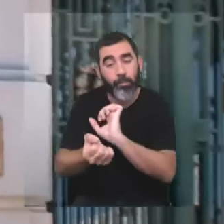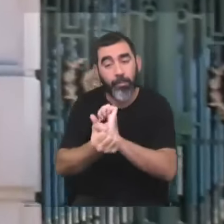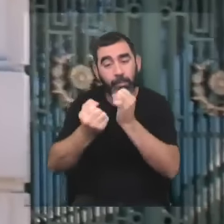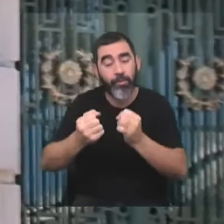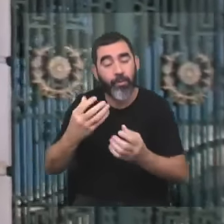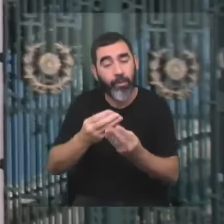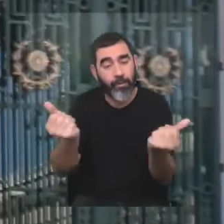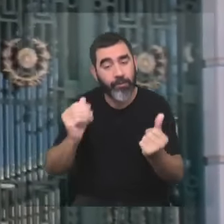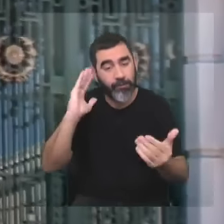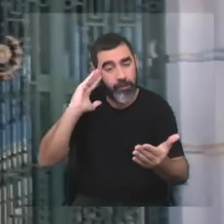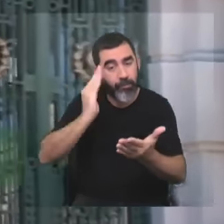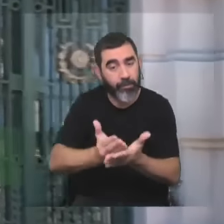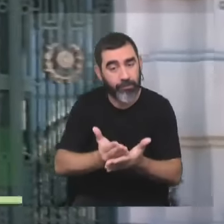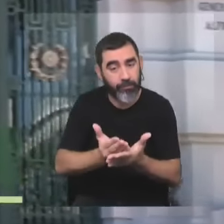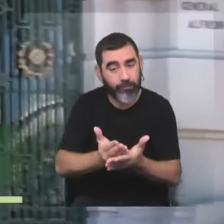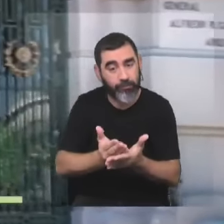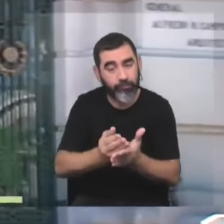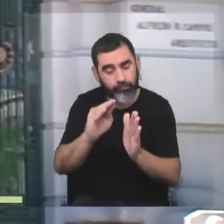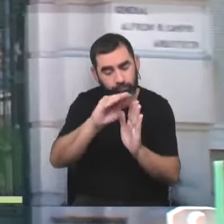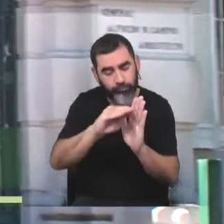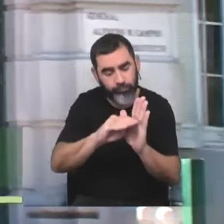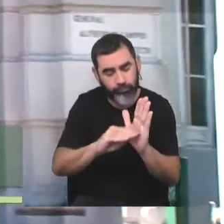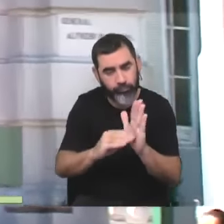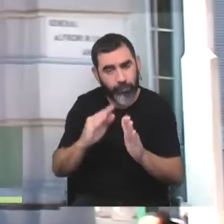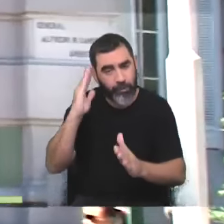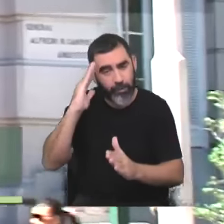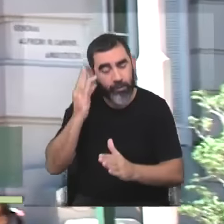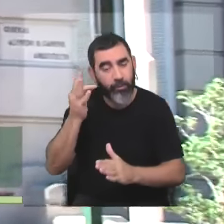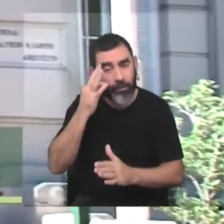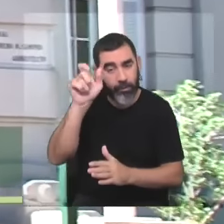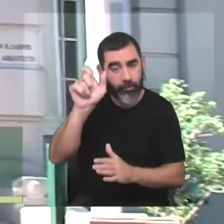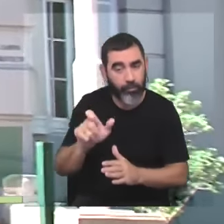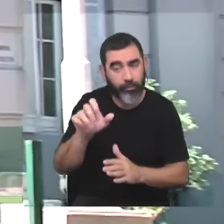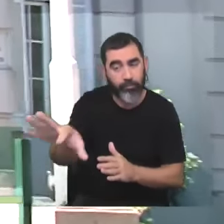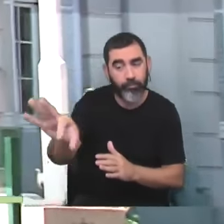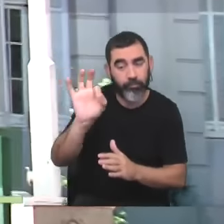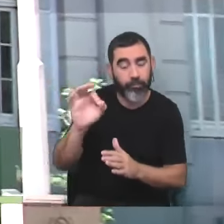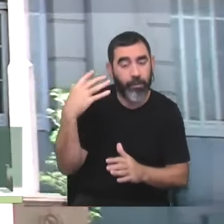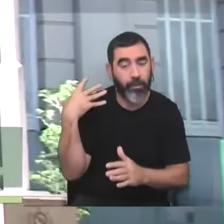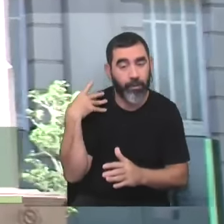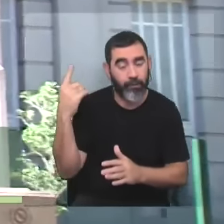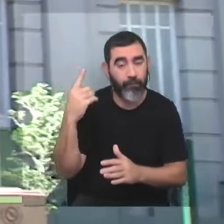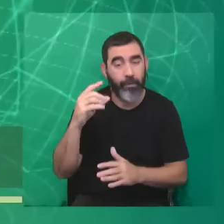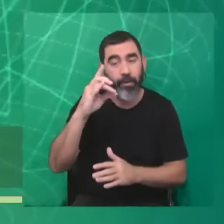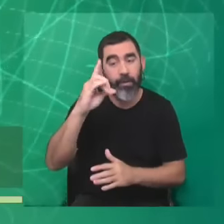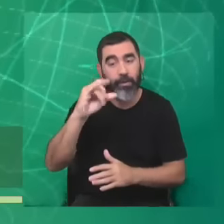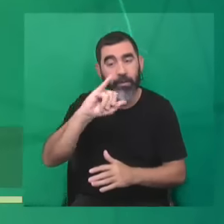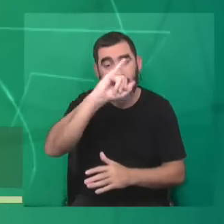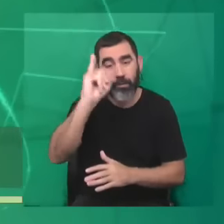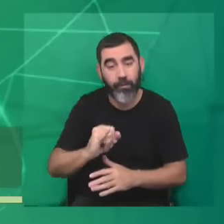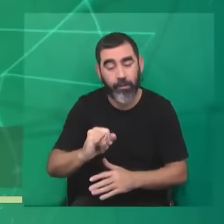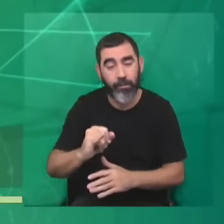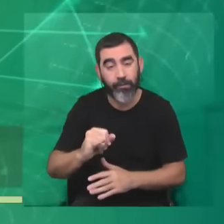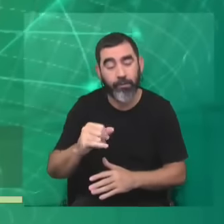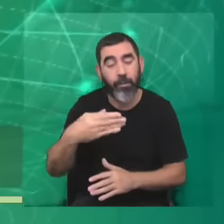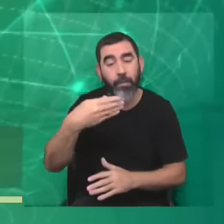dictadura A partir de los registros del ejército y testimonios militares bert loti asignó la tarea a los generales Carlos Díaz y Pedro barneix